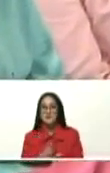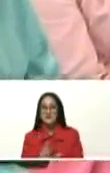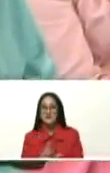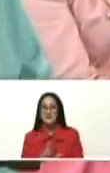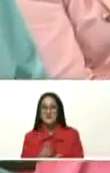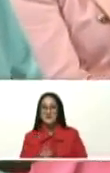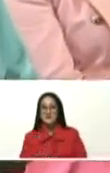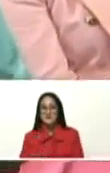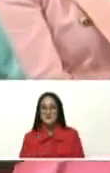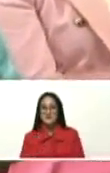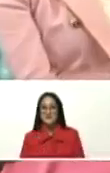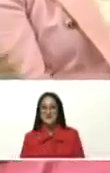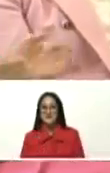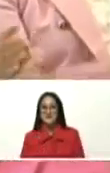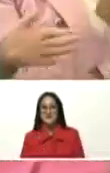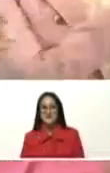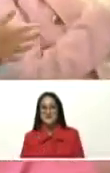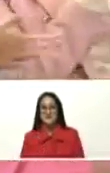calabaza, lechuga,